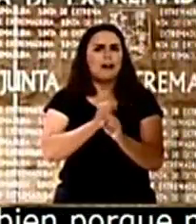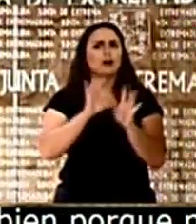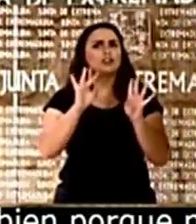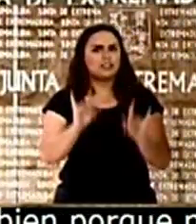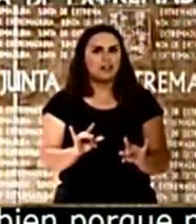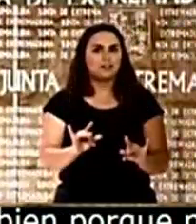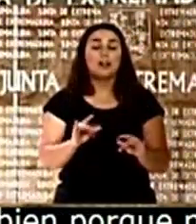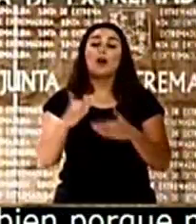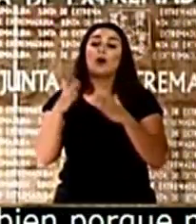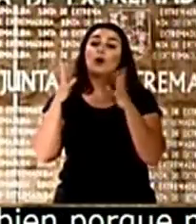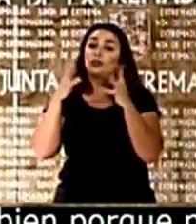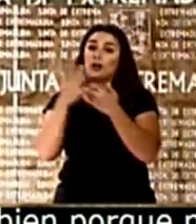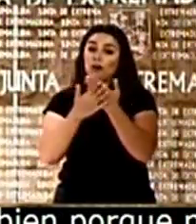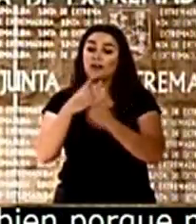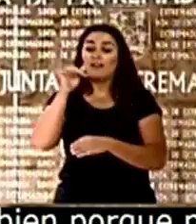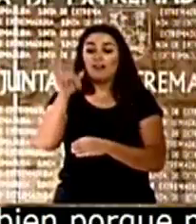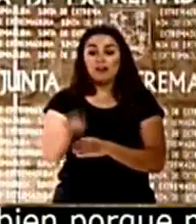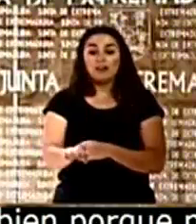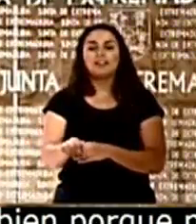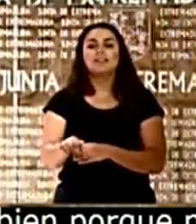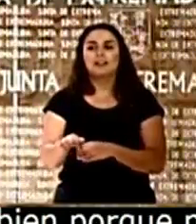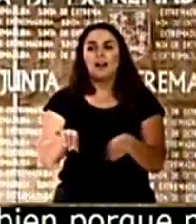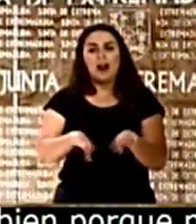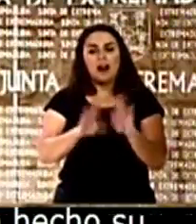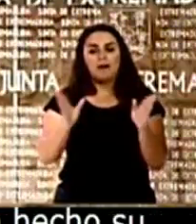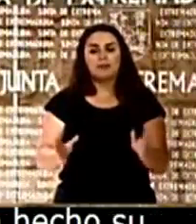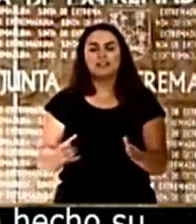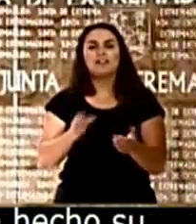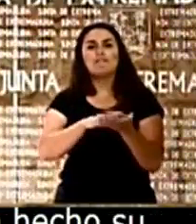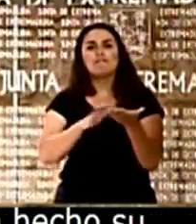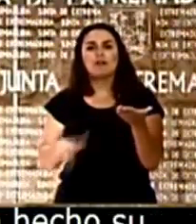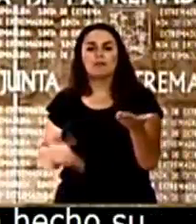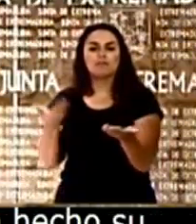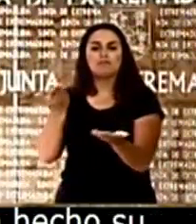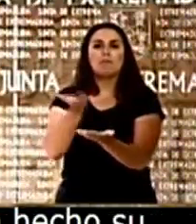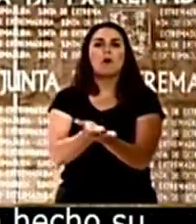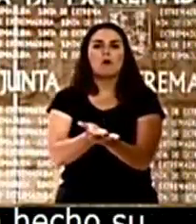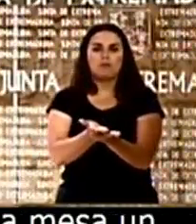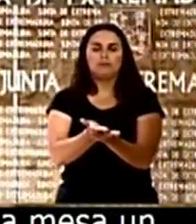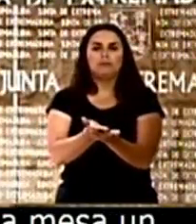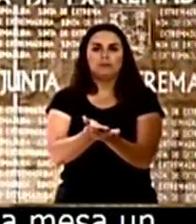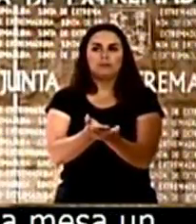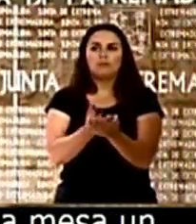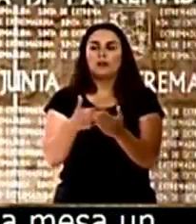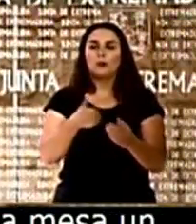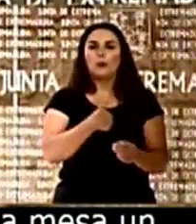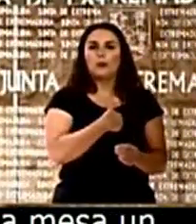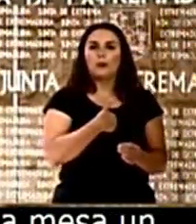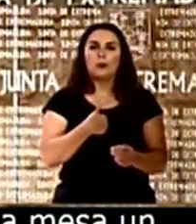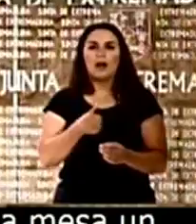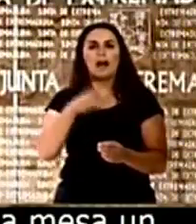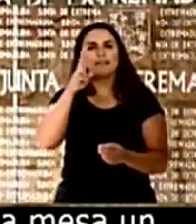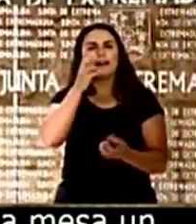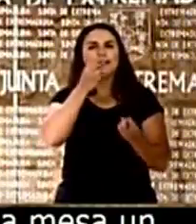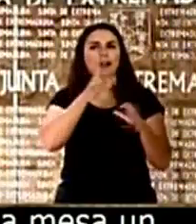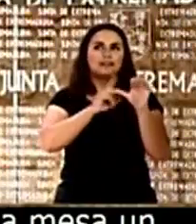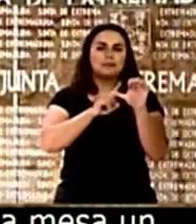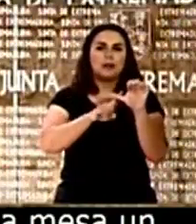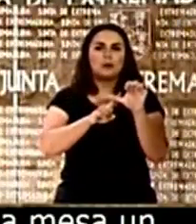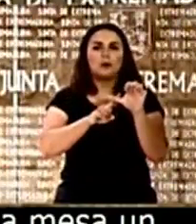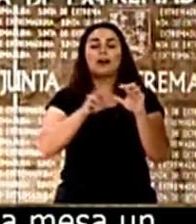El Consejo de Gobierno ha tenido hoy encima sobre la mesa un informe de posición de Extremadura respecto del